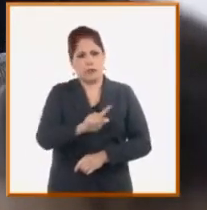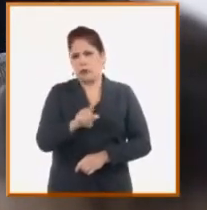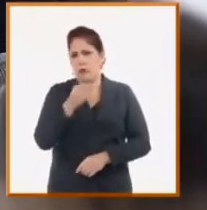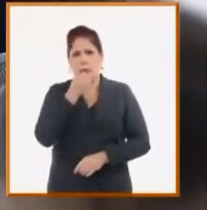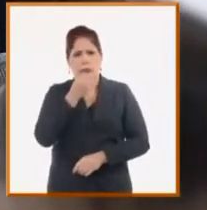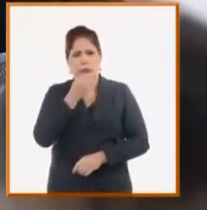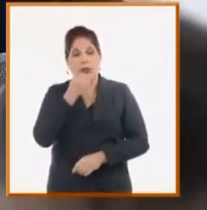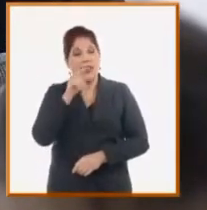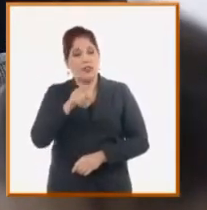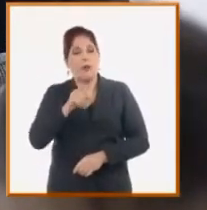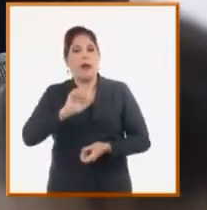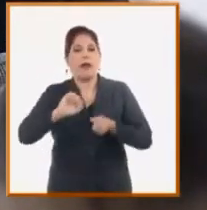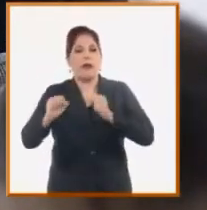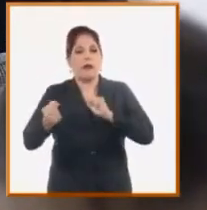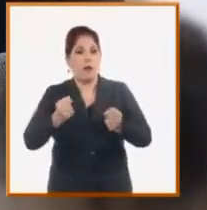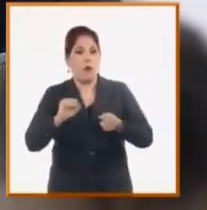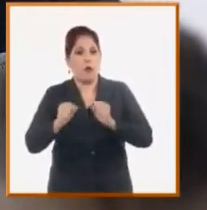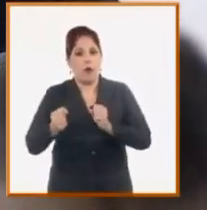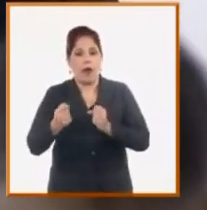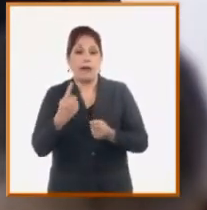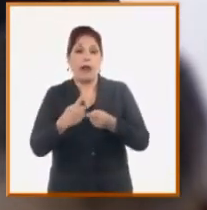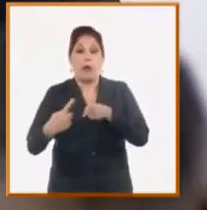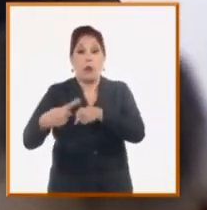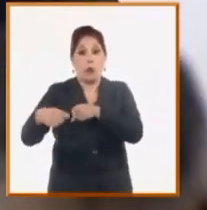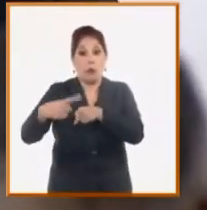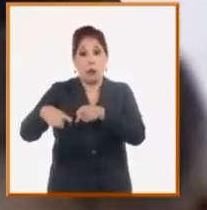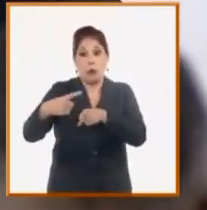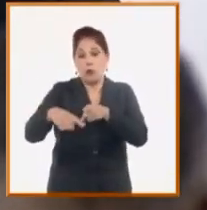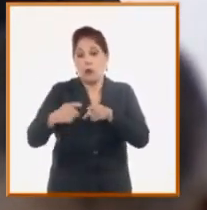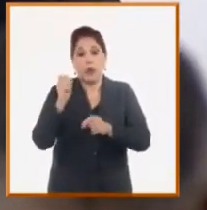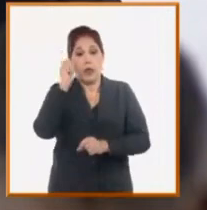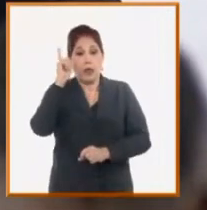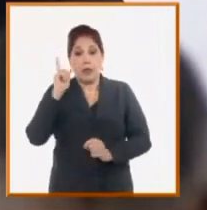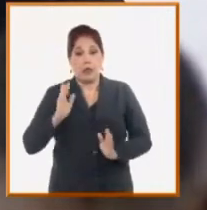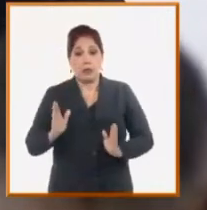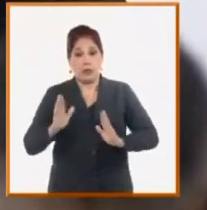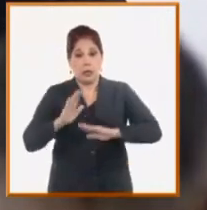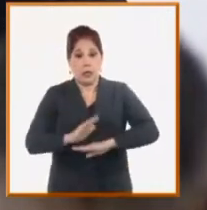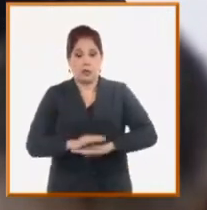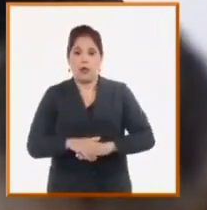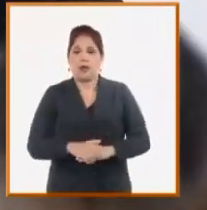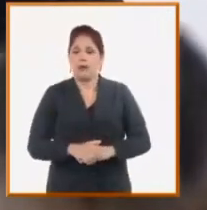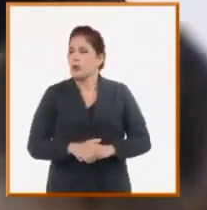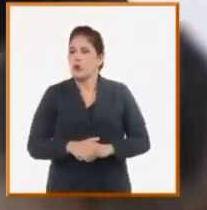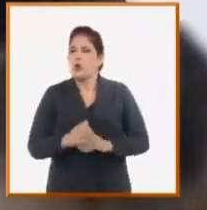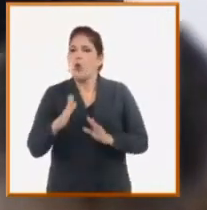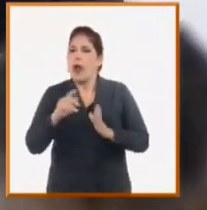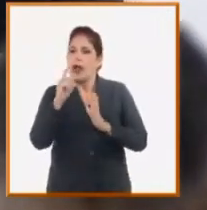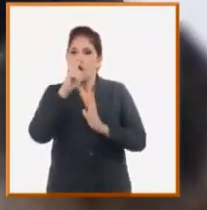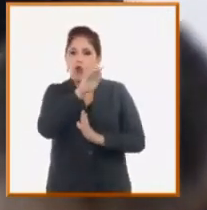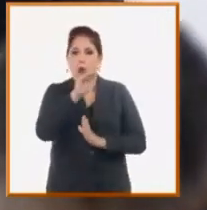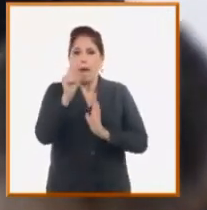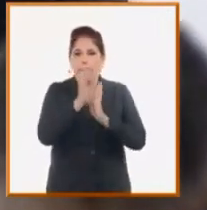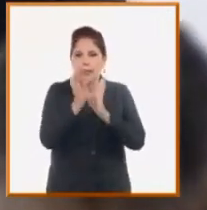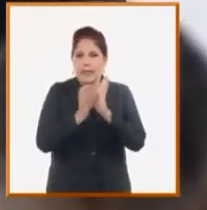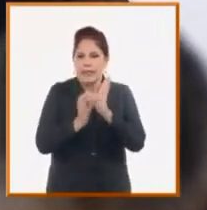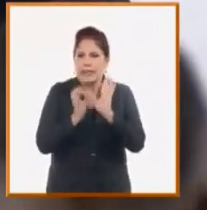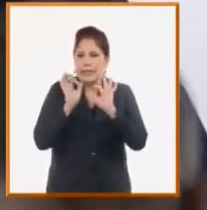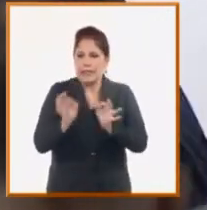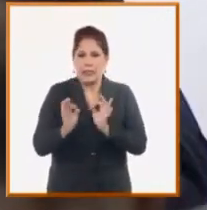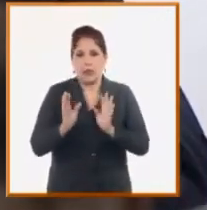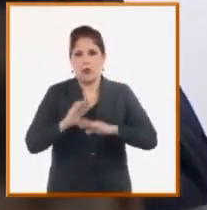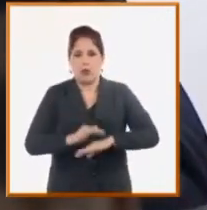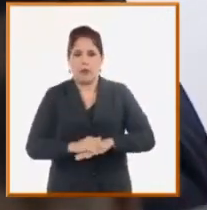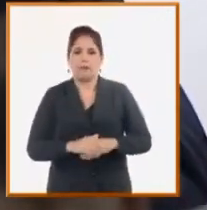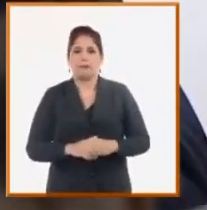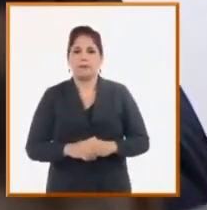es regular aquellas cosas que tal vez por inexperiencia no quedaron bien precisas las primeras normas, y